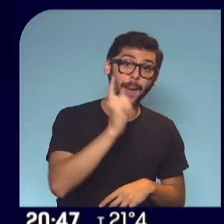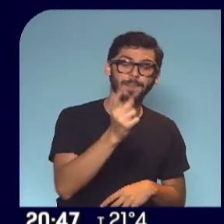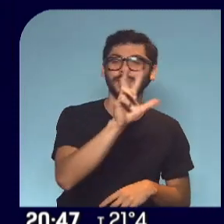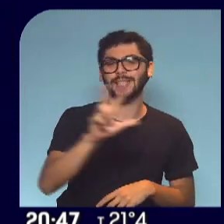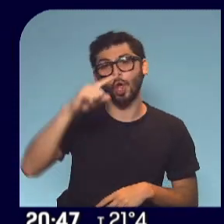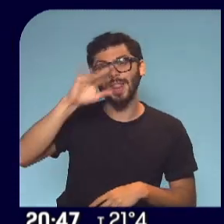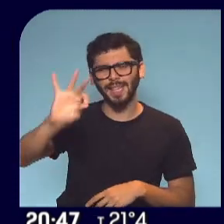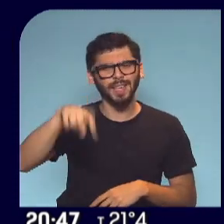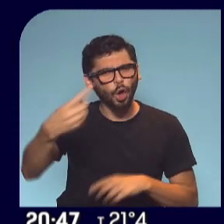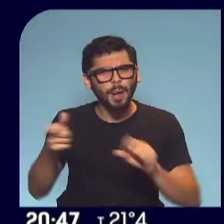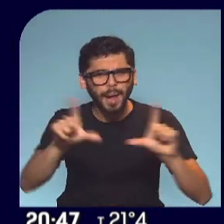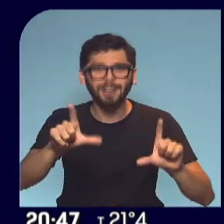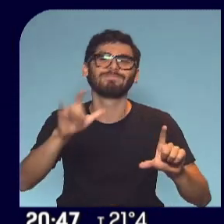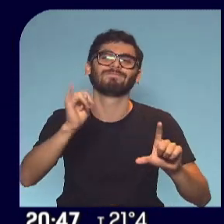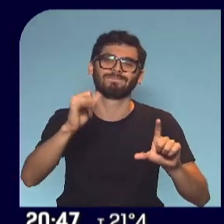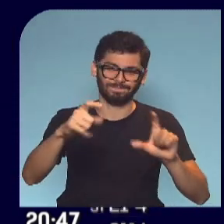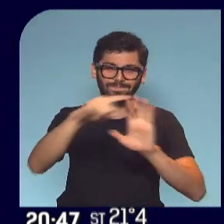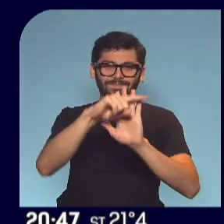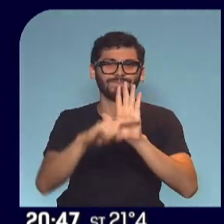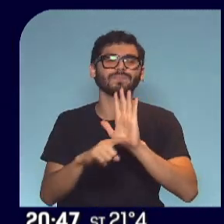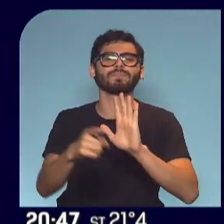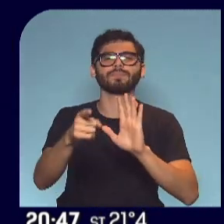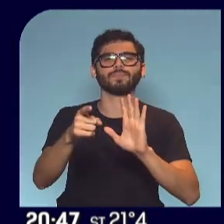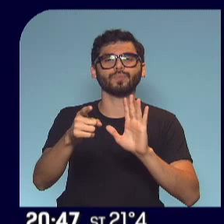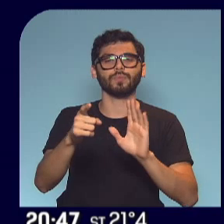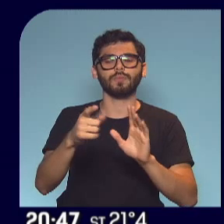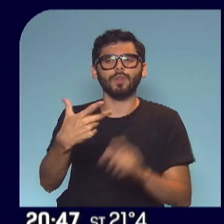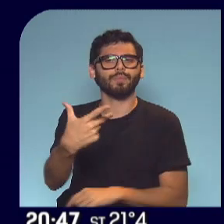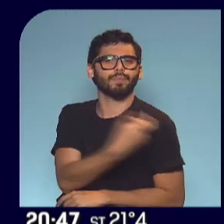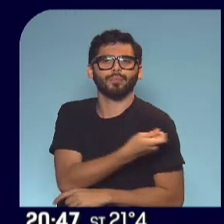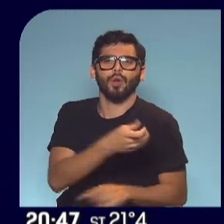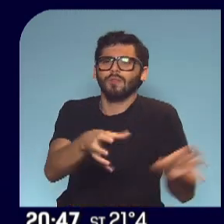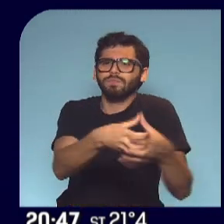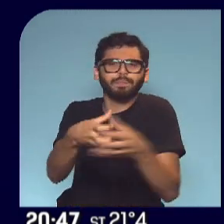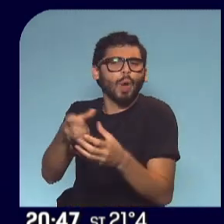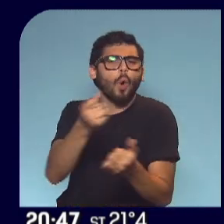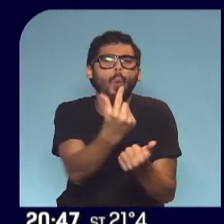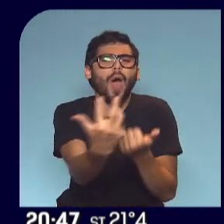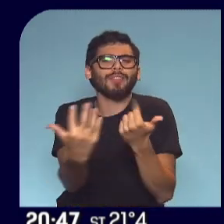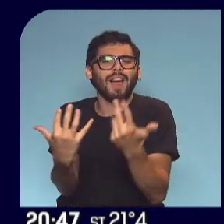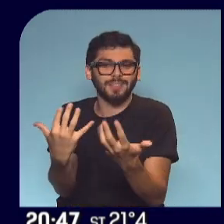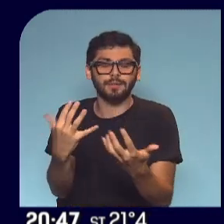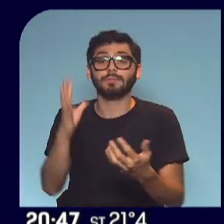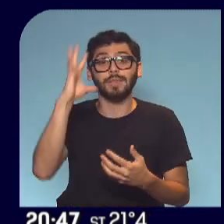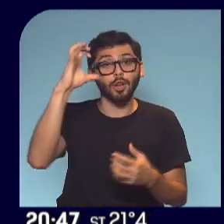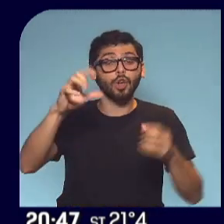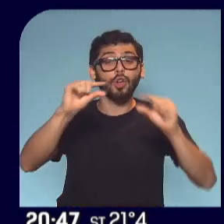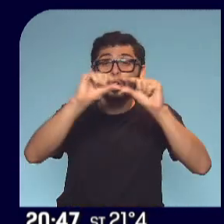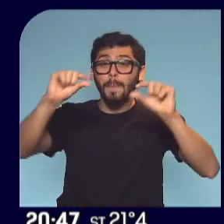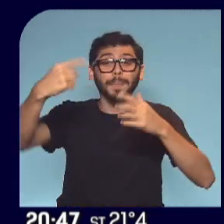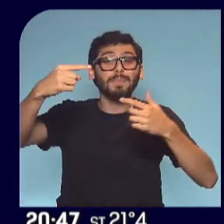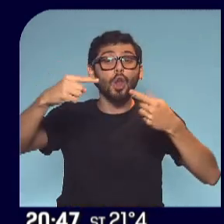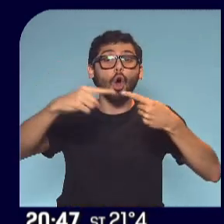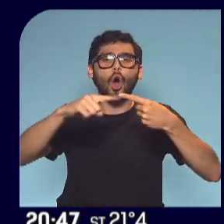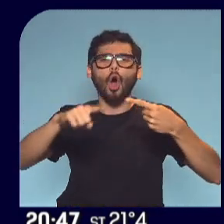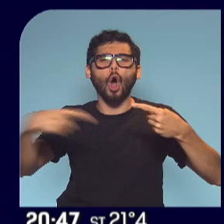616.370. ¿Hay una plaquita más? Sí, hay una plaquita más con las aplicaciones por condición. Recordemos, como siempre, que el ítem otros está también en